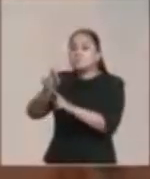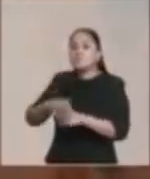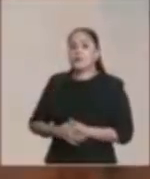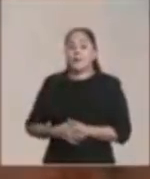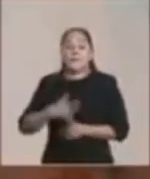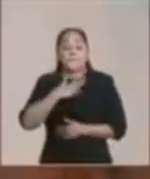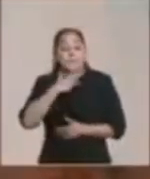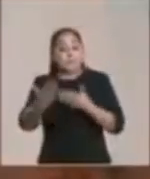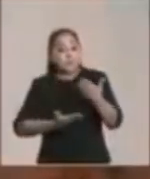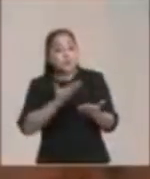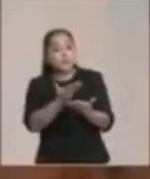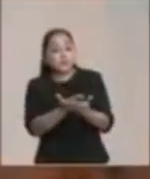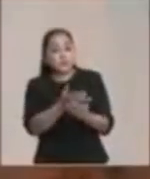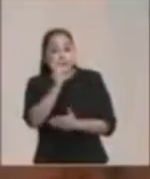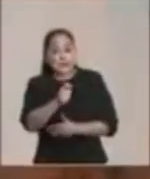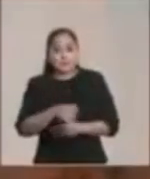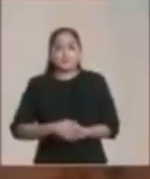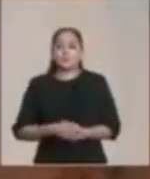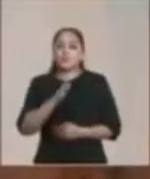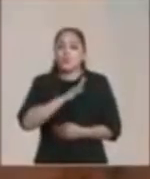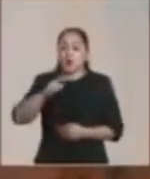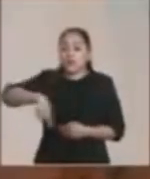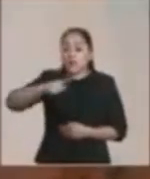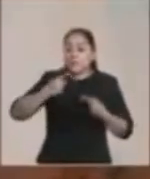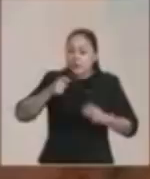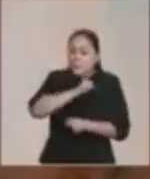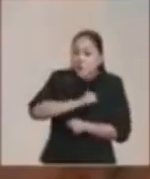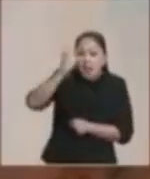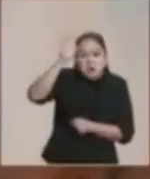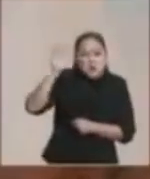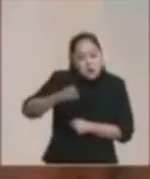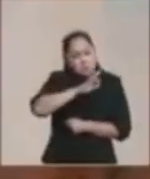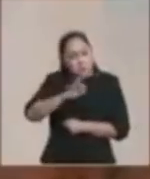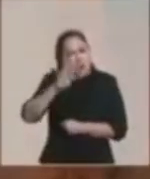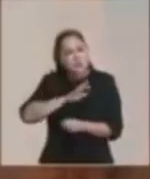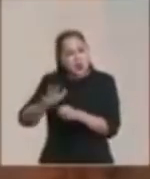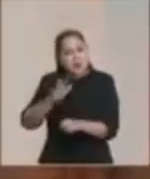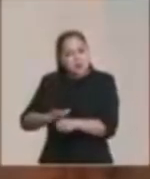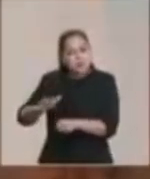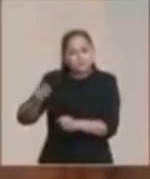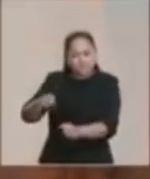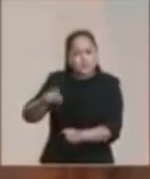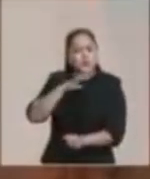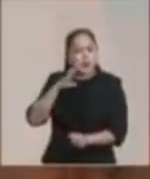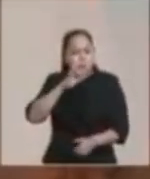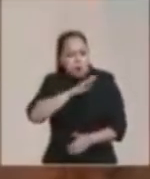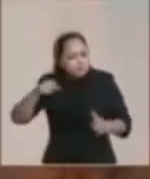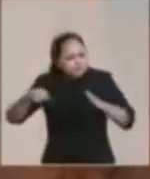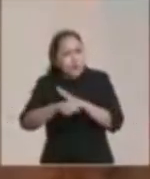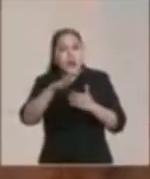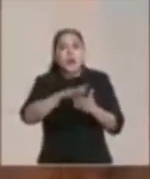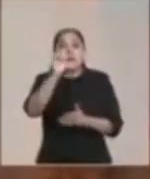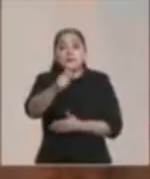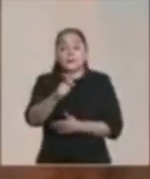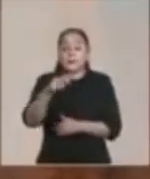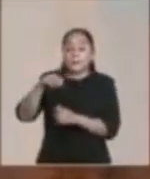de mis propuestas es precisamente enfrentar a los criminales y a los delincuentes. ¿Por qué estoy en contra de la amnistía? Que sí es liberar a